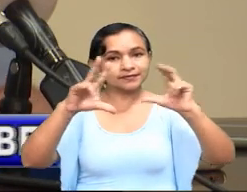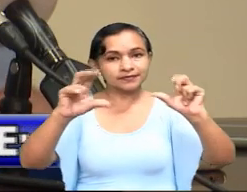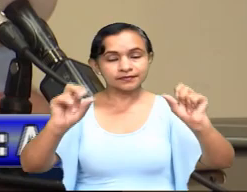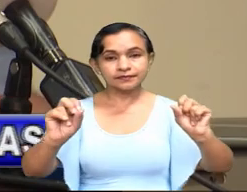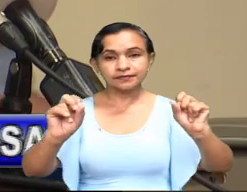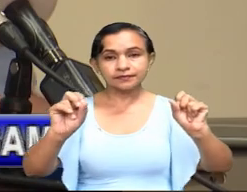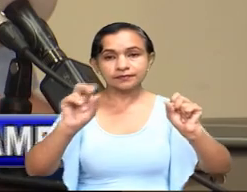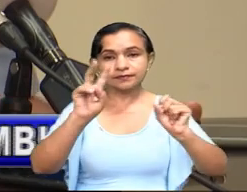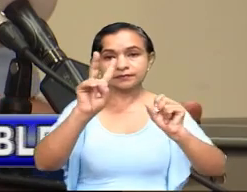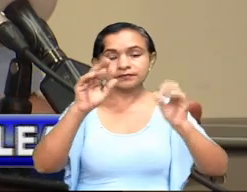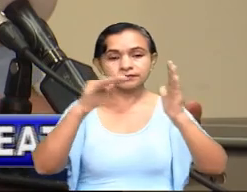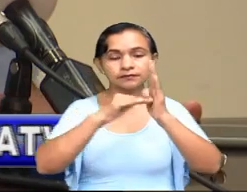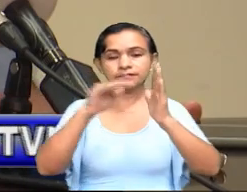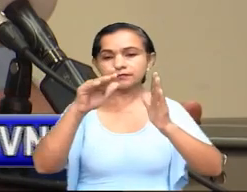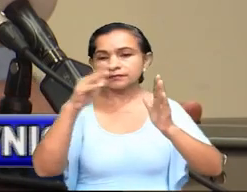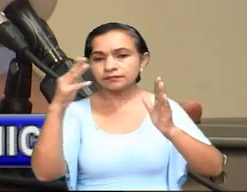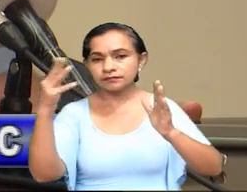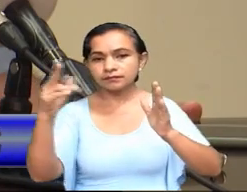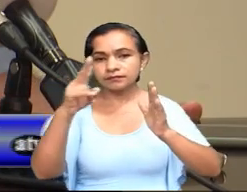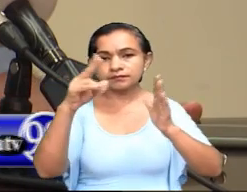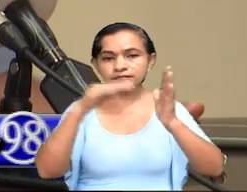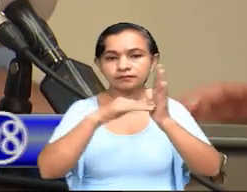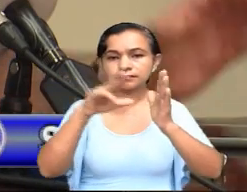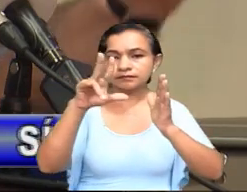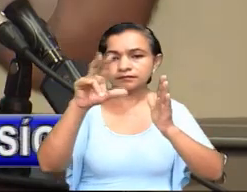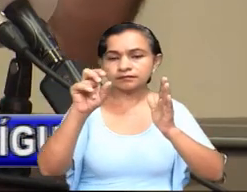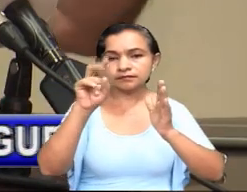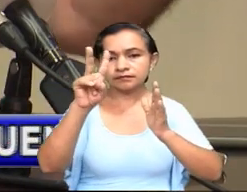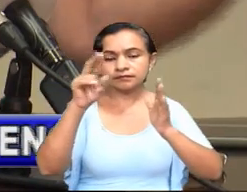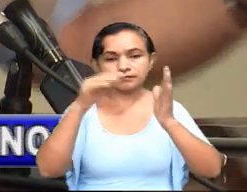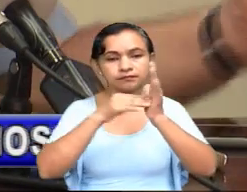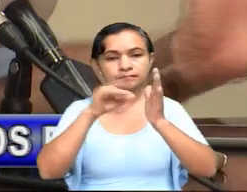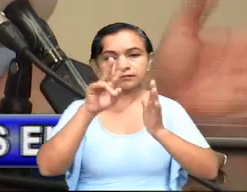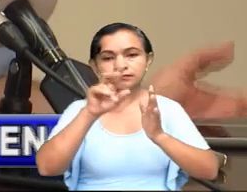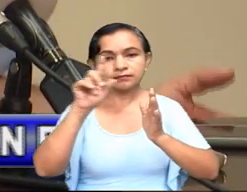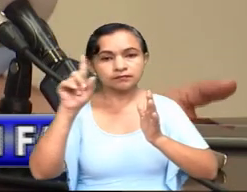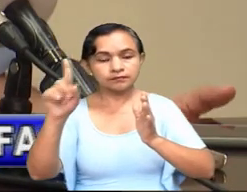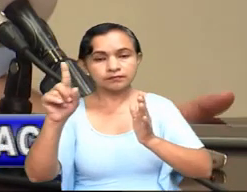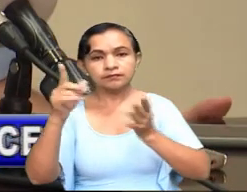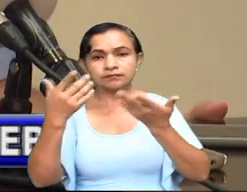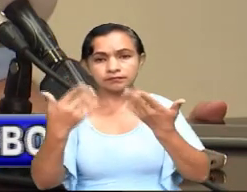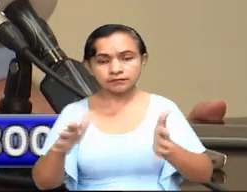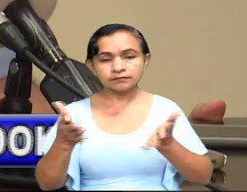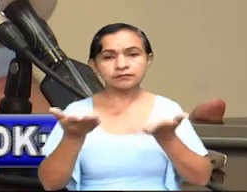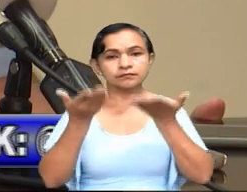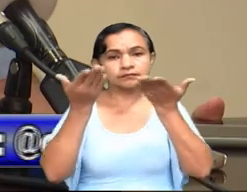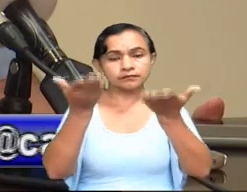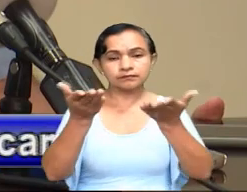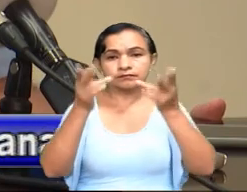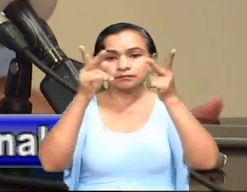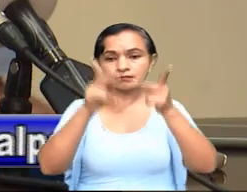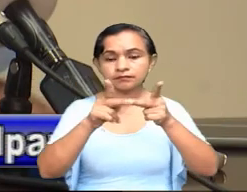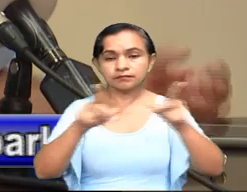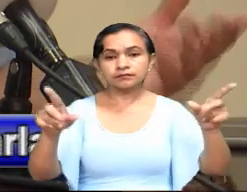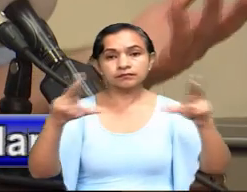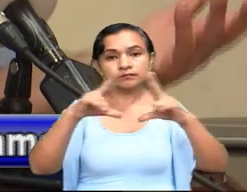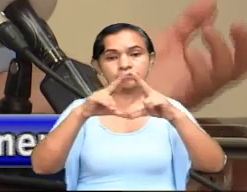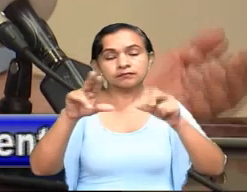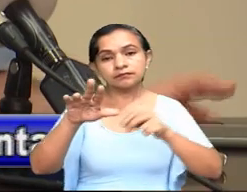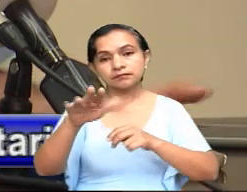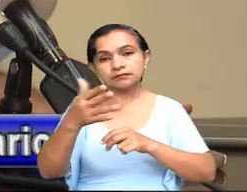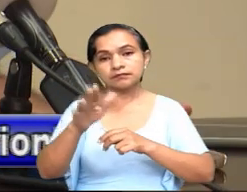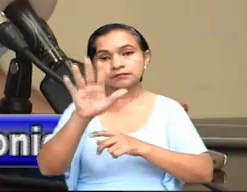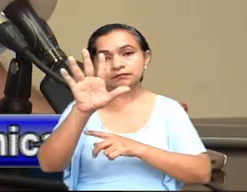en el 2019, 2020, 2021, que les habíamos presentado ese gran plan de nación, son